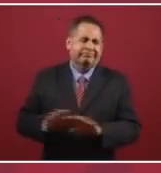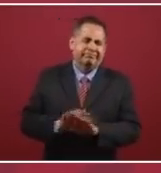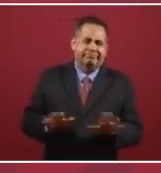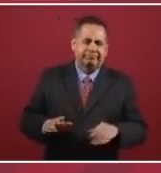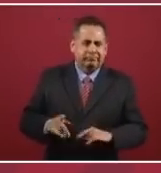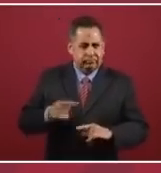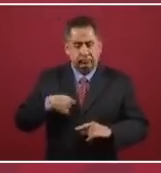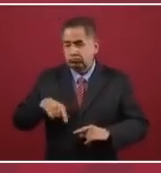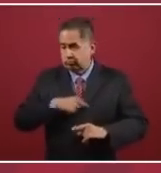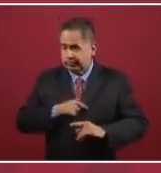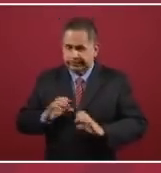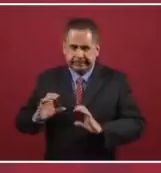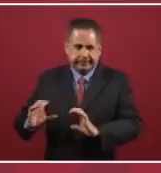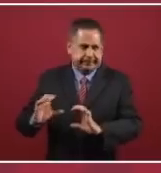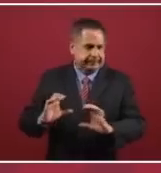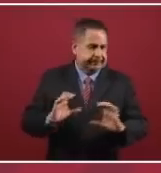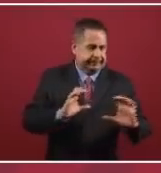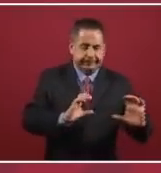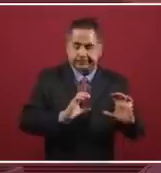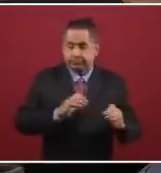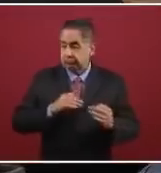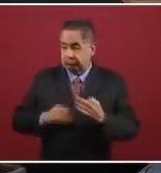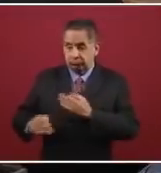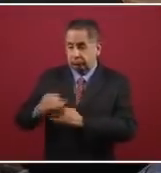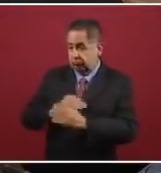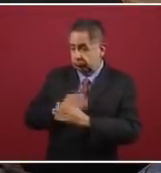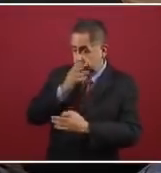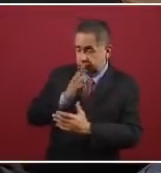mucho todo eso.